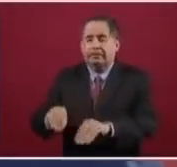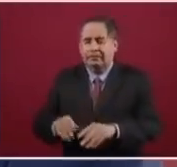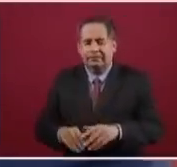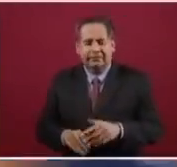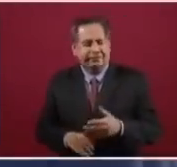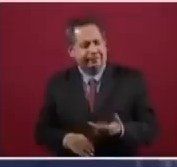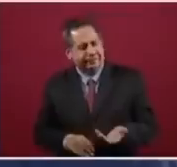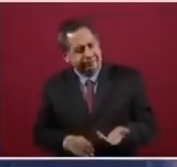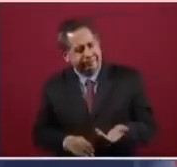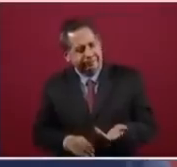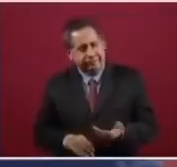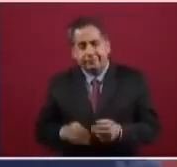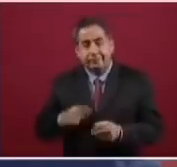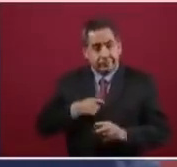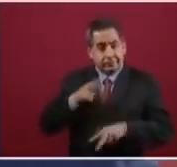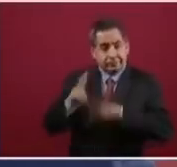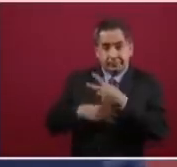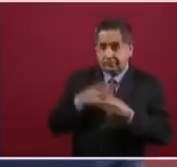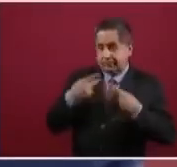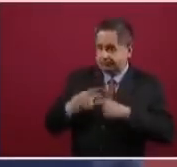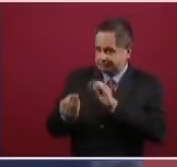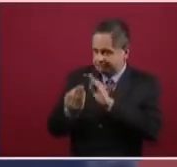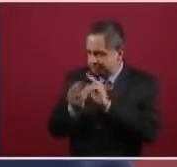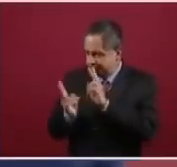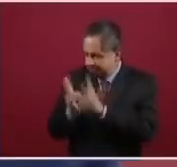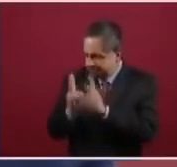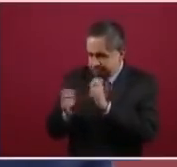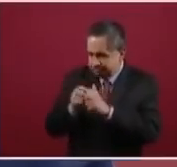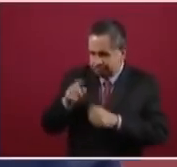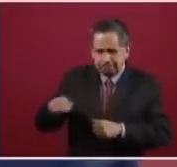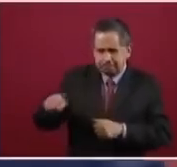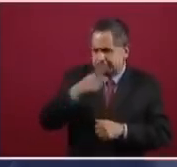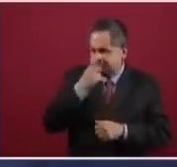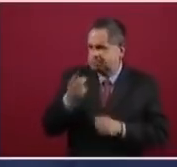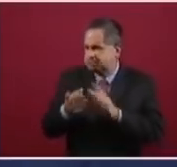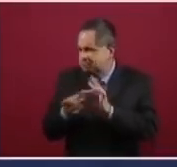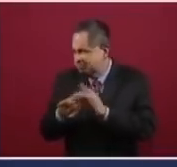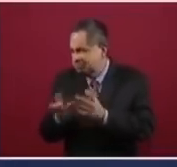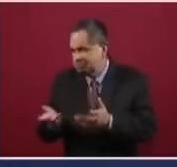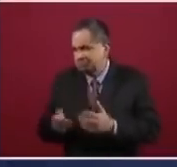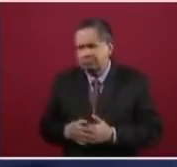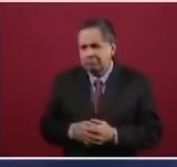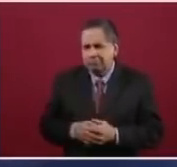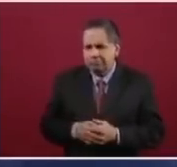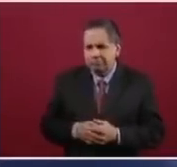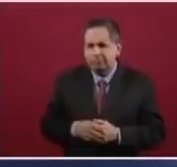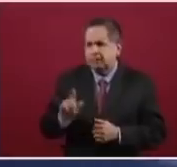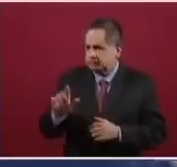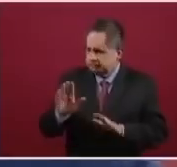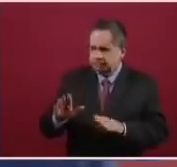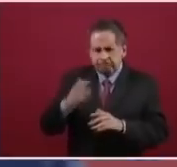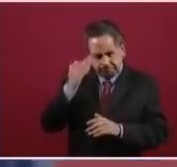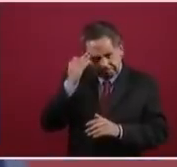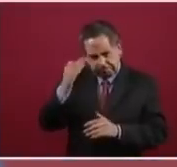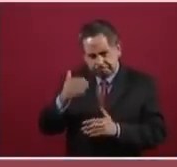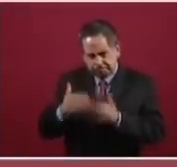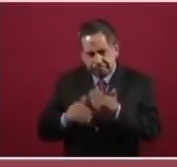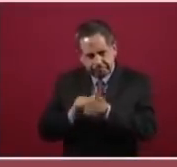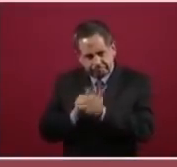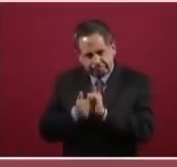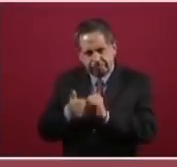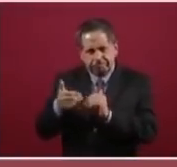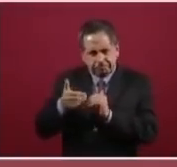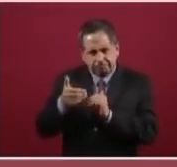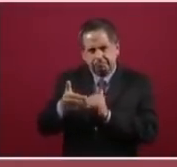yo soy con la gente les digo este va a llevar tiempo que se